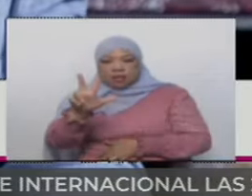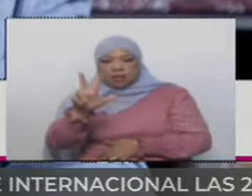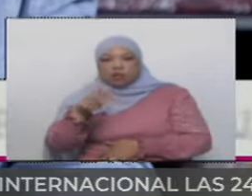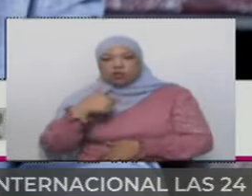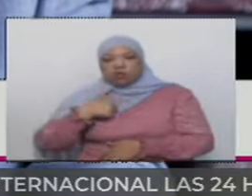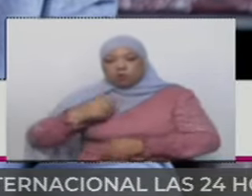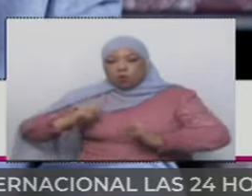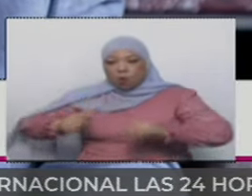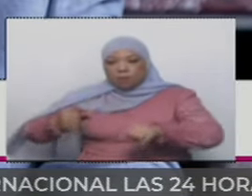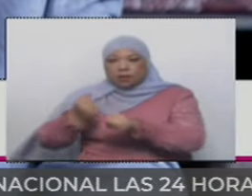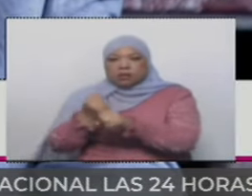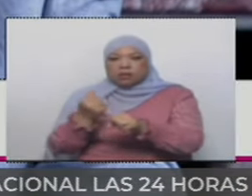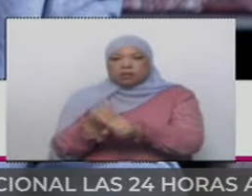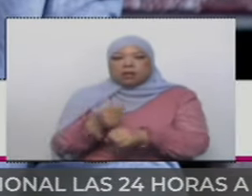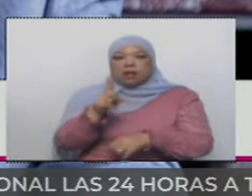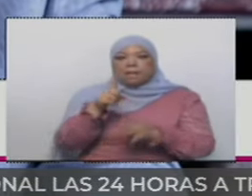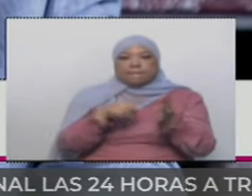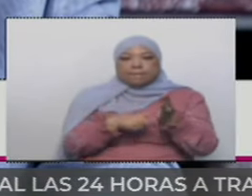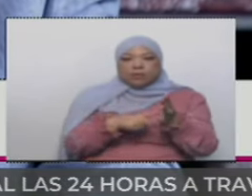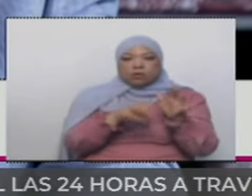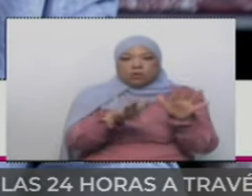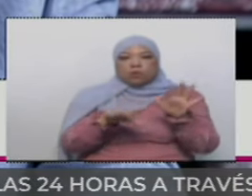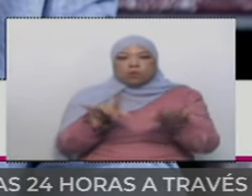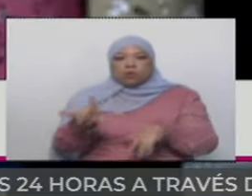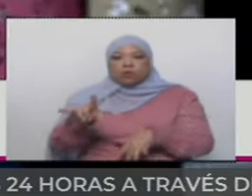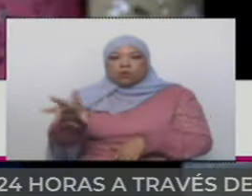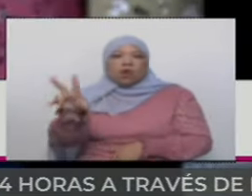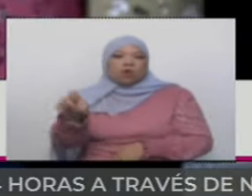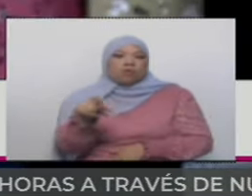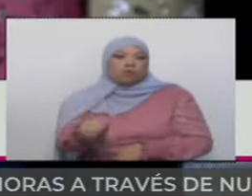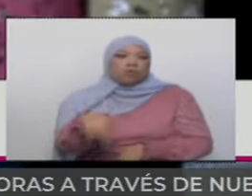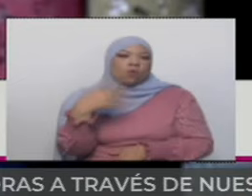91. 2 años después. Entonces es un piezo de nuevo, pues.